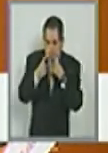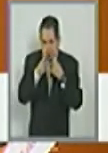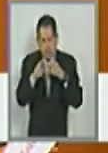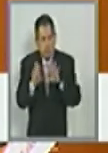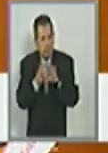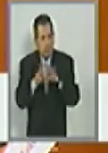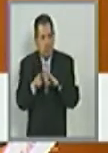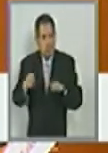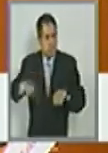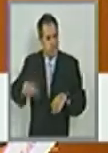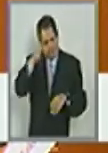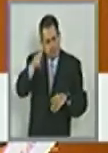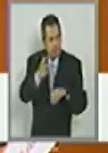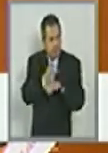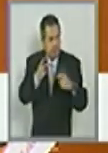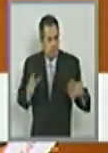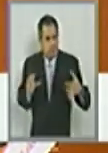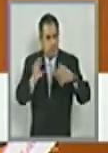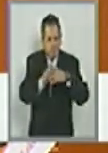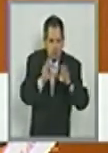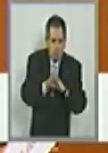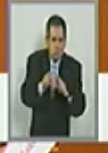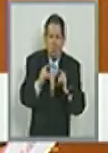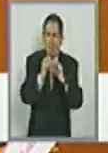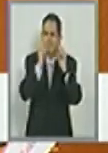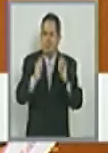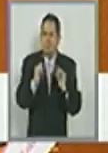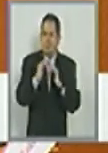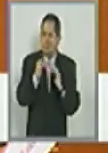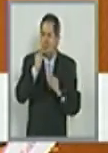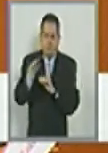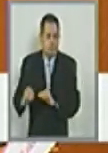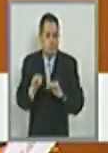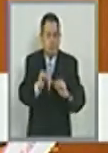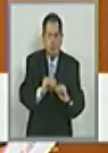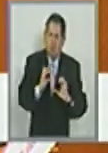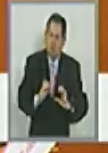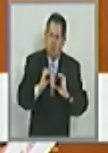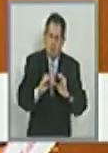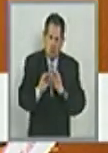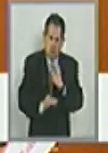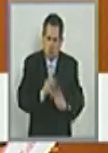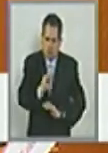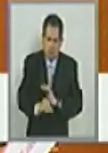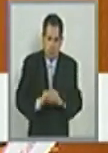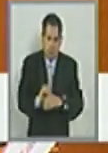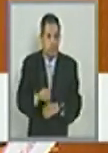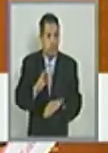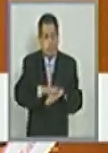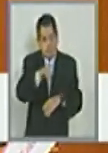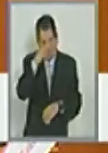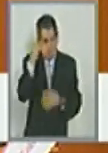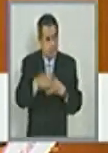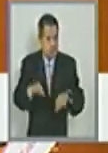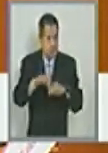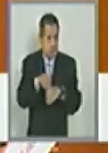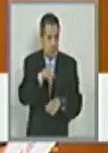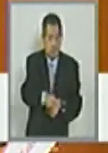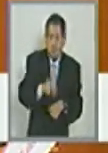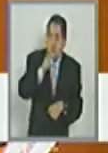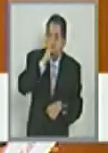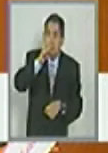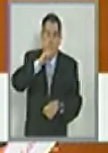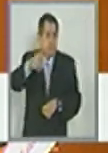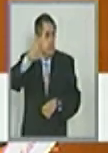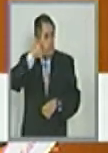distintas agencias de las que dependen los albergues donde son enviados los niños. Que se permita y facilite la comunicación